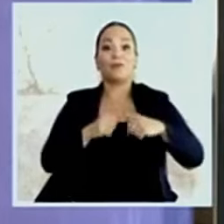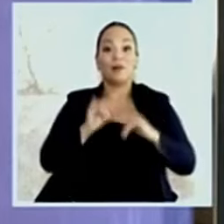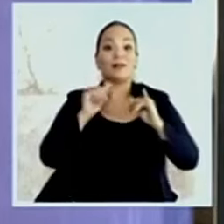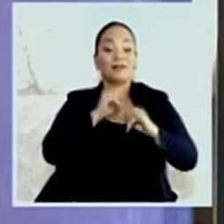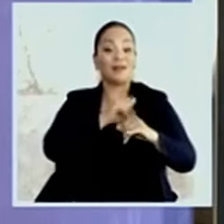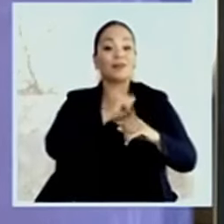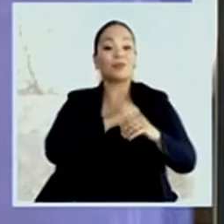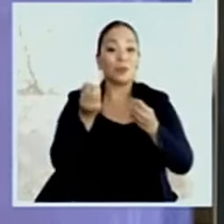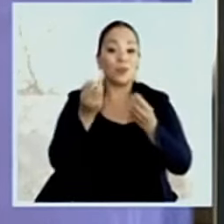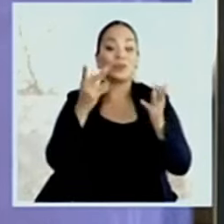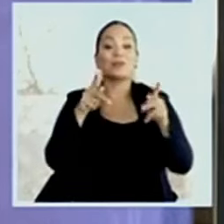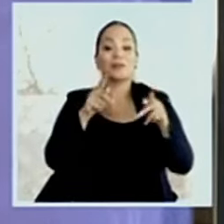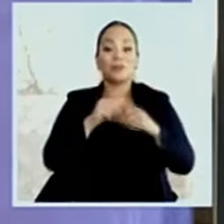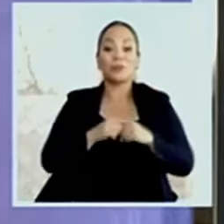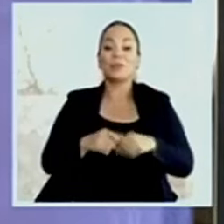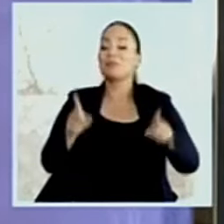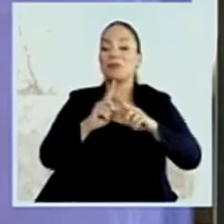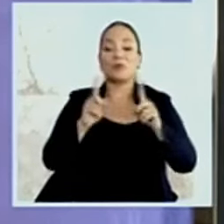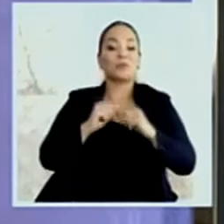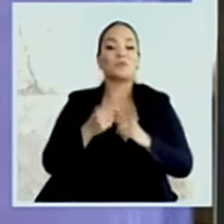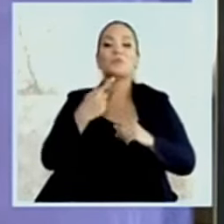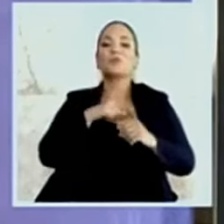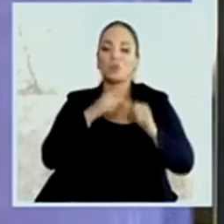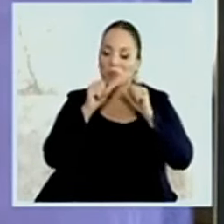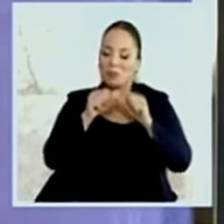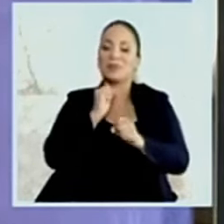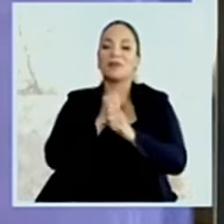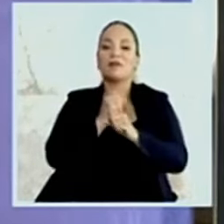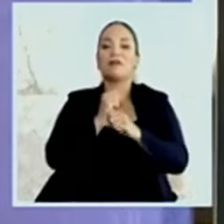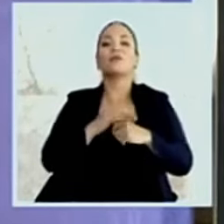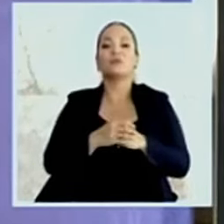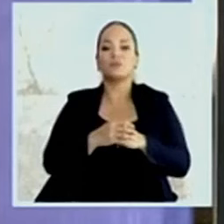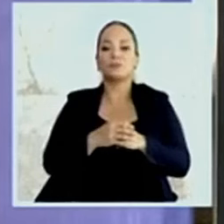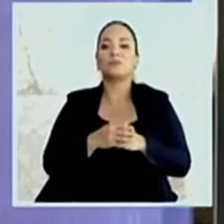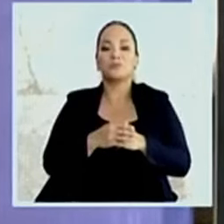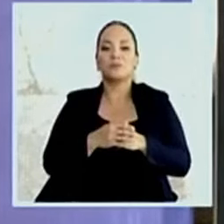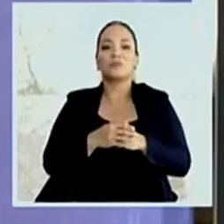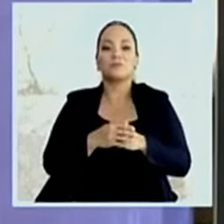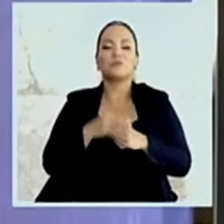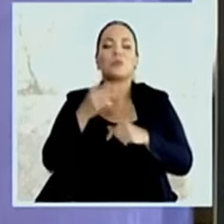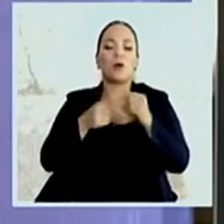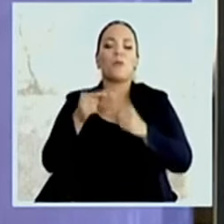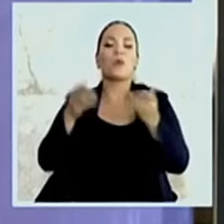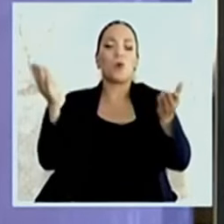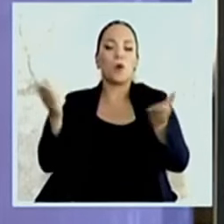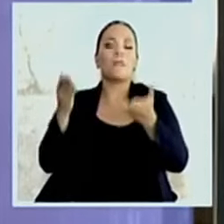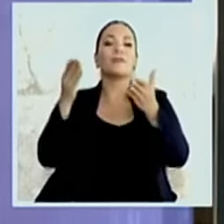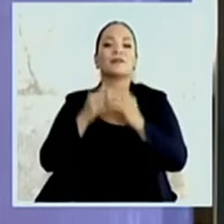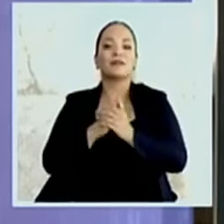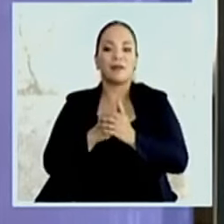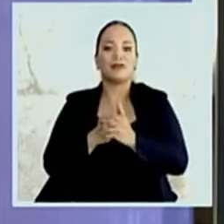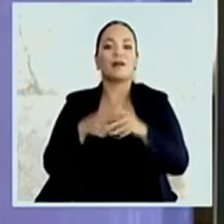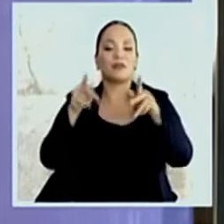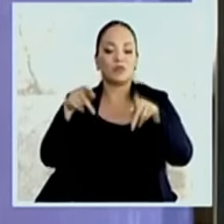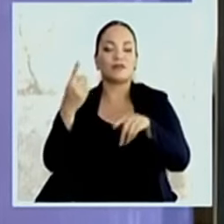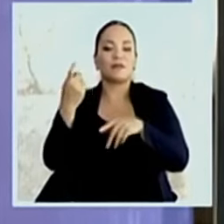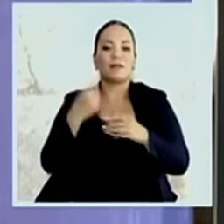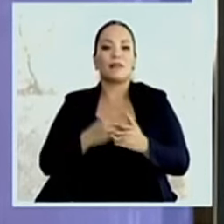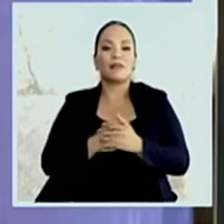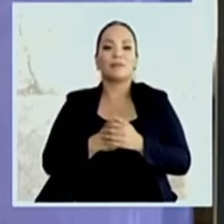presidentes vienen, ministros van, ministros vienen, pero yo voy a estar aquí. Así es la actitud de